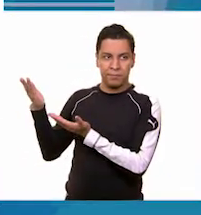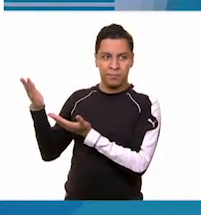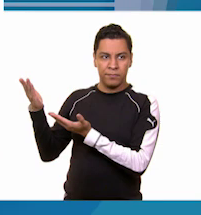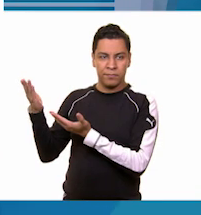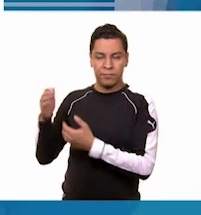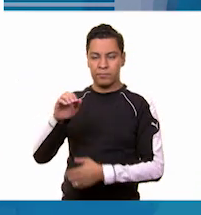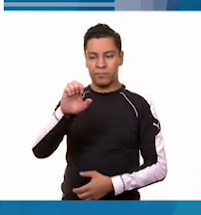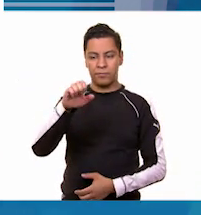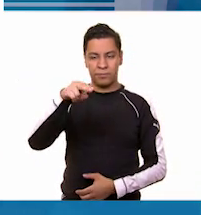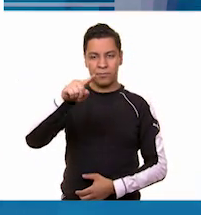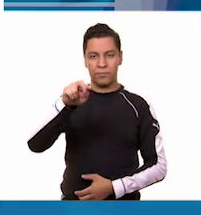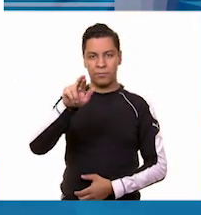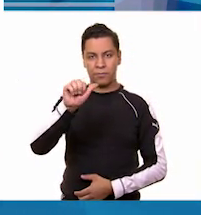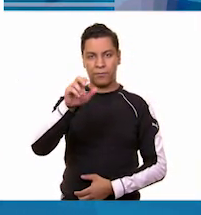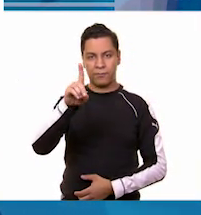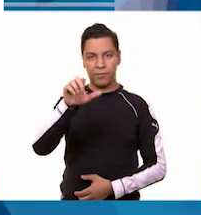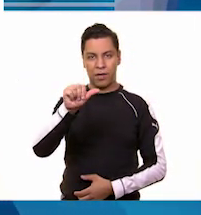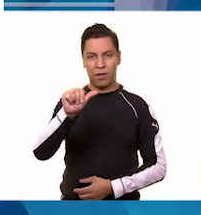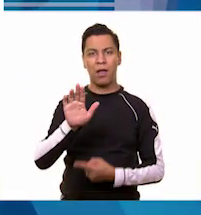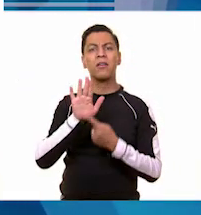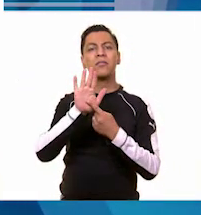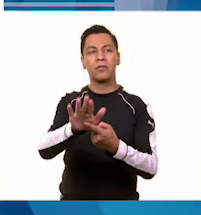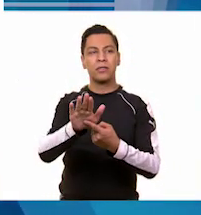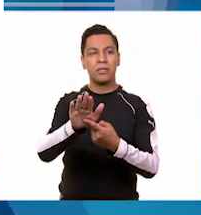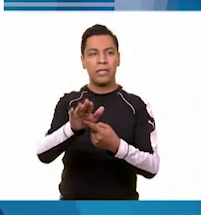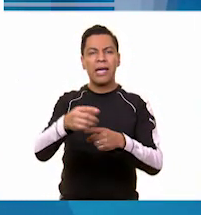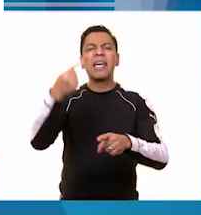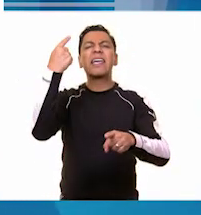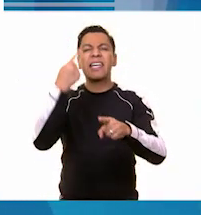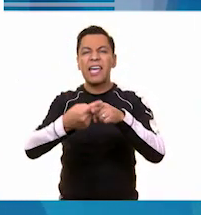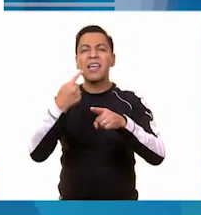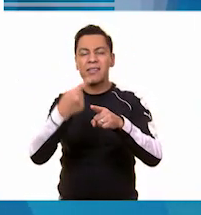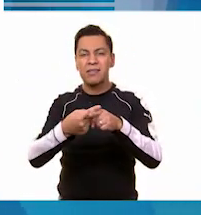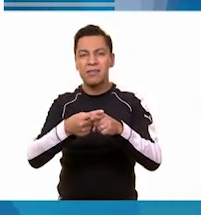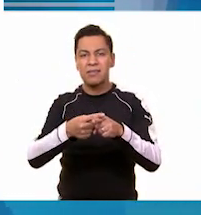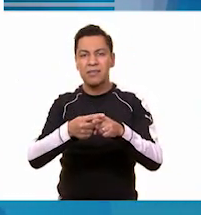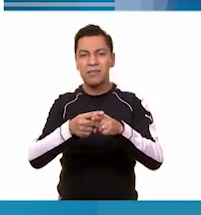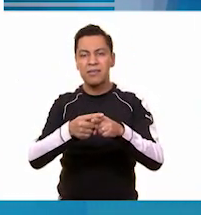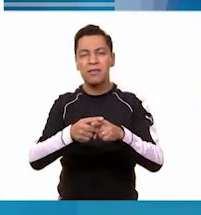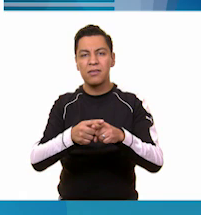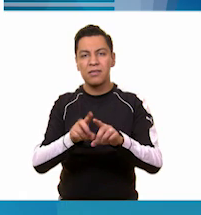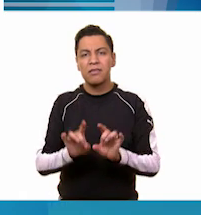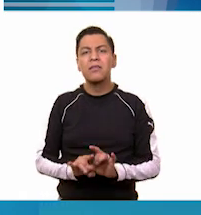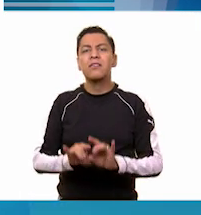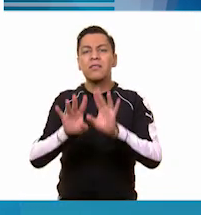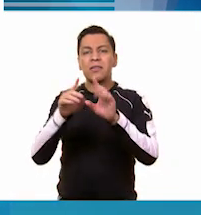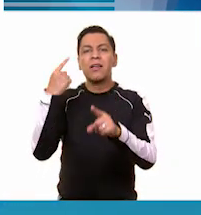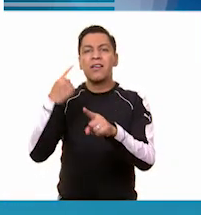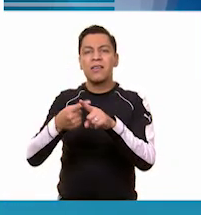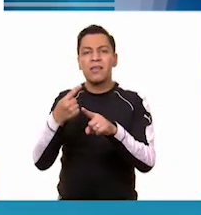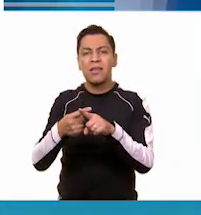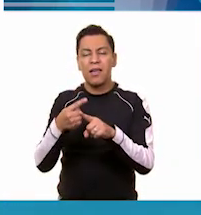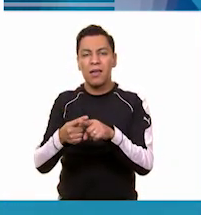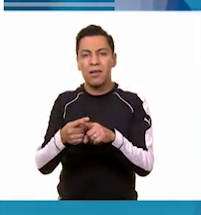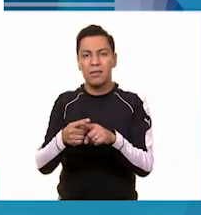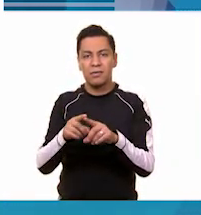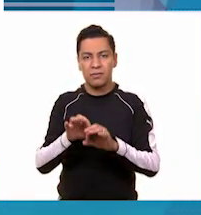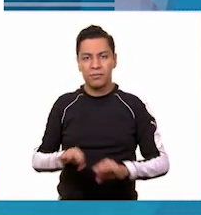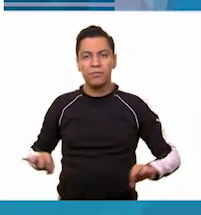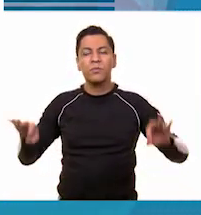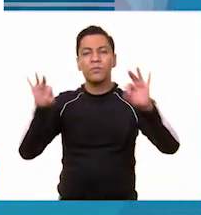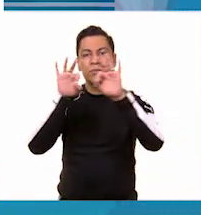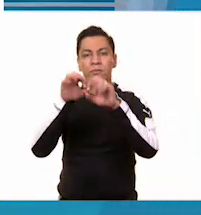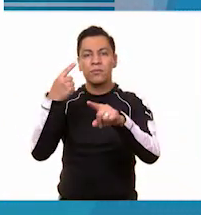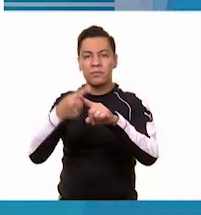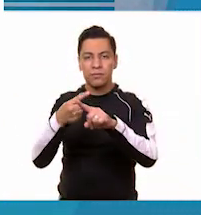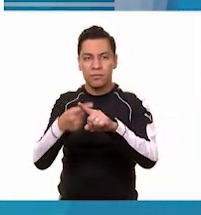entrada? Bueno, pues se habla de quién es el personaje principal de nuestra nota y se